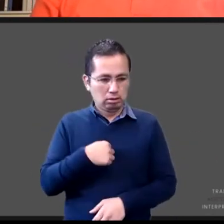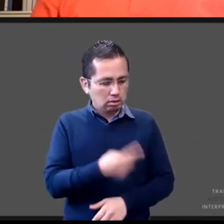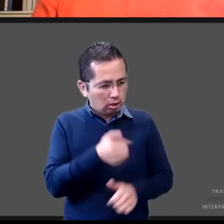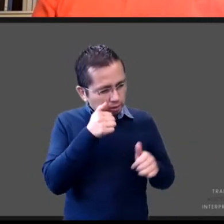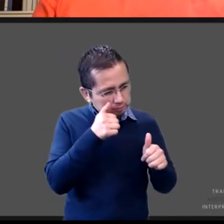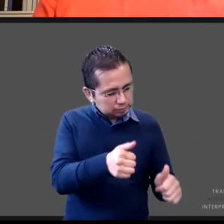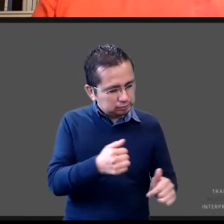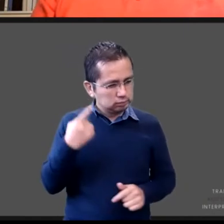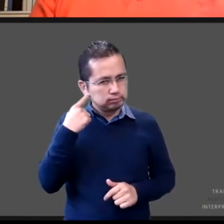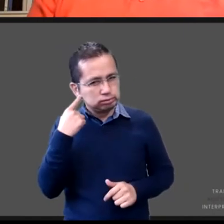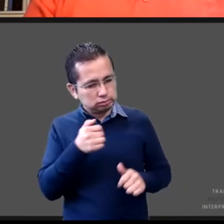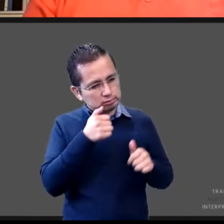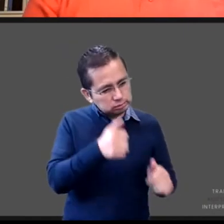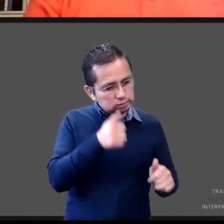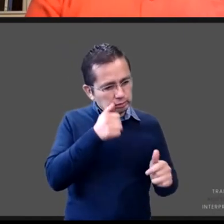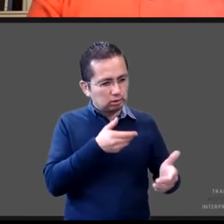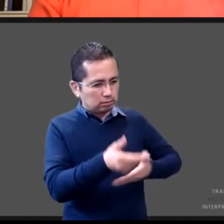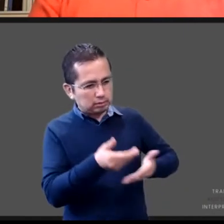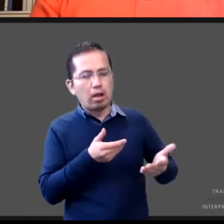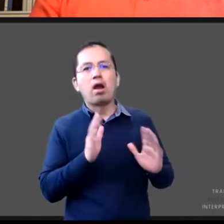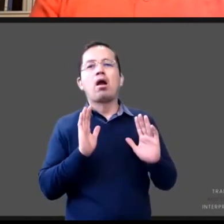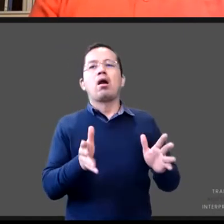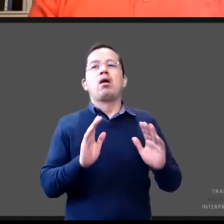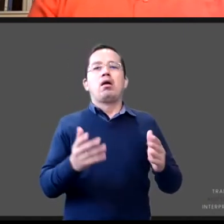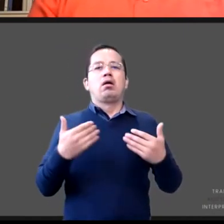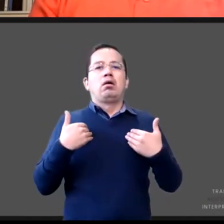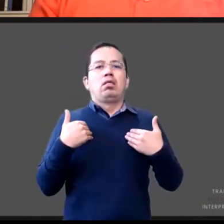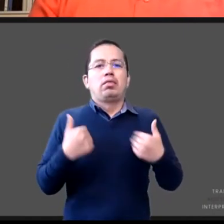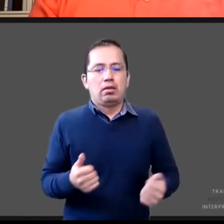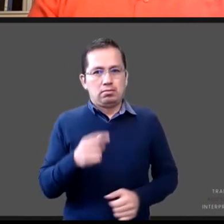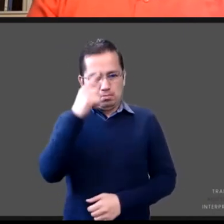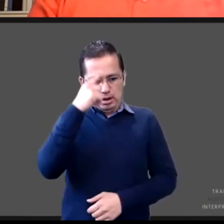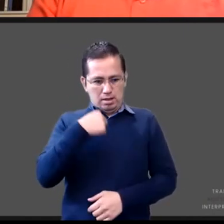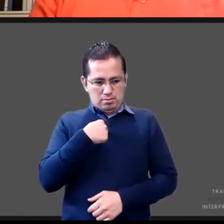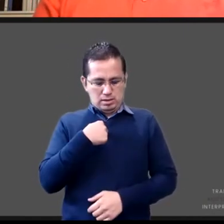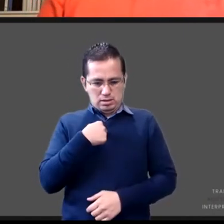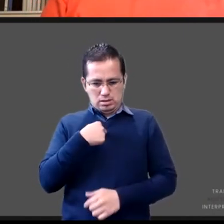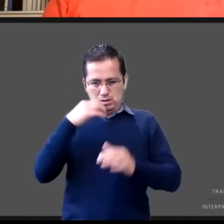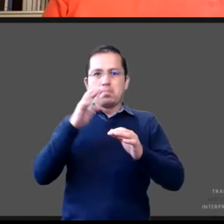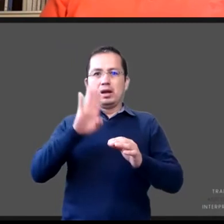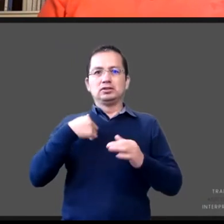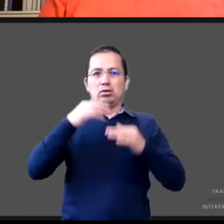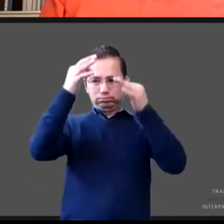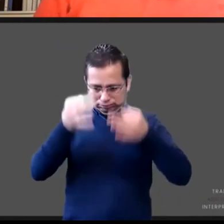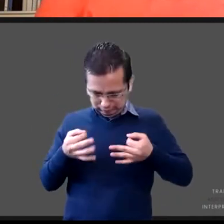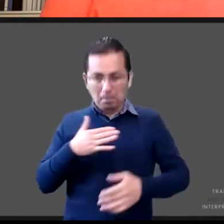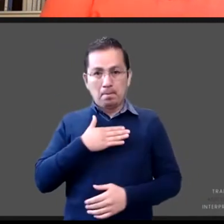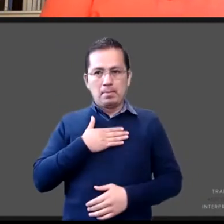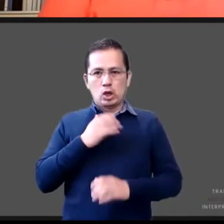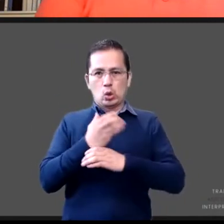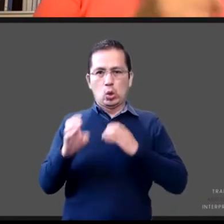escuchándolas, he aprendido incluso a reflejar cosas de mí que no conocía, ¿no? Yo creo